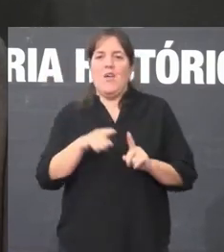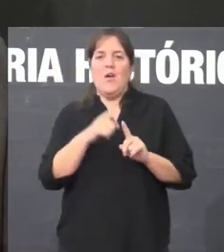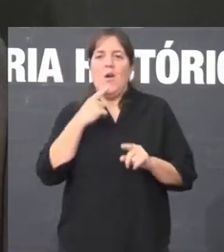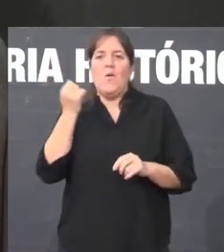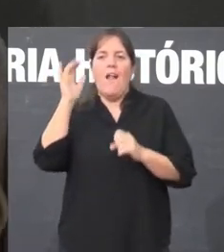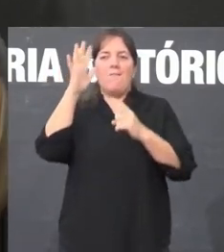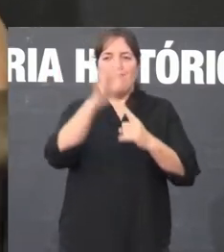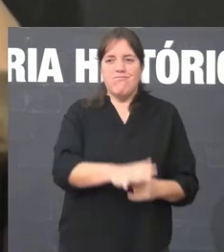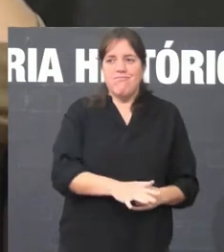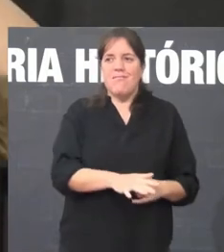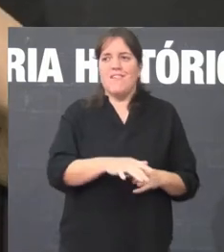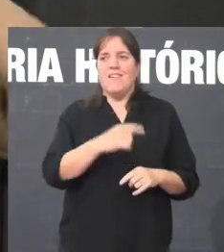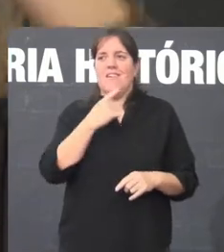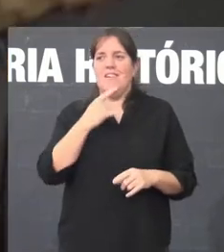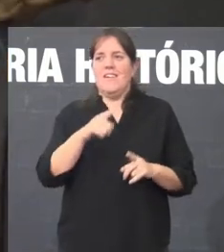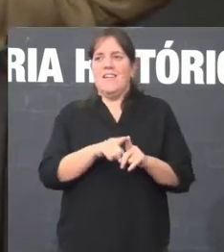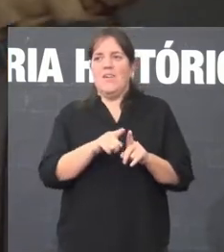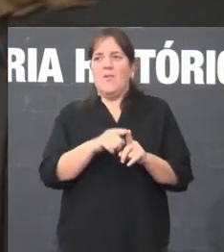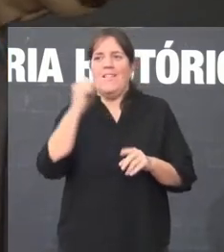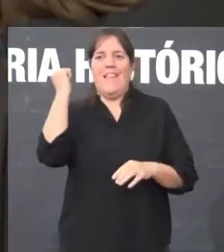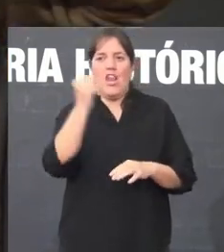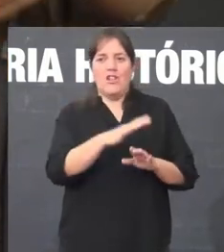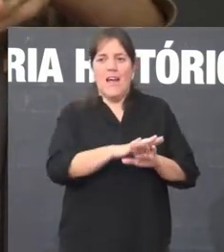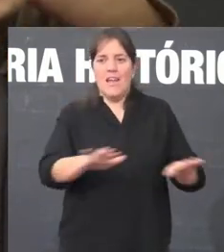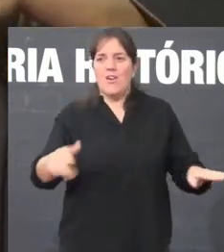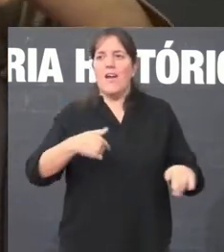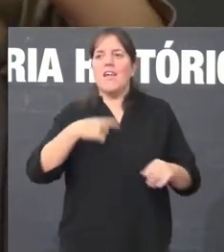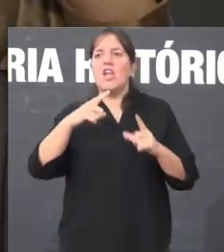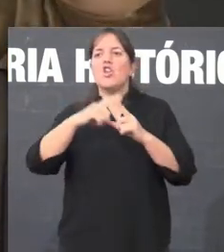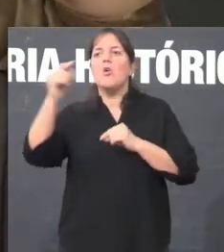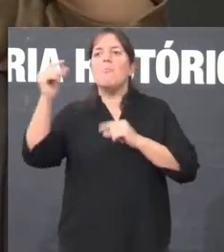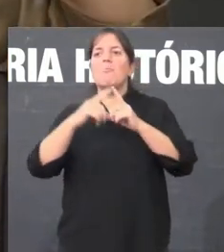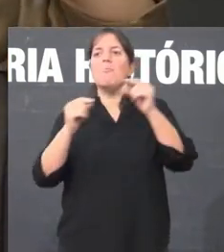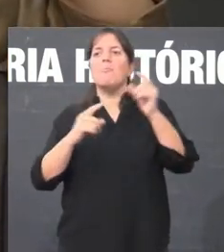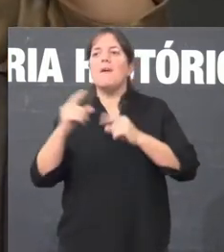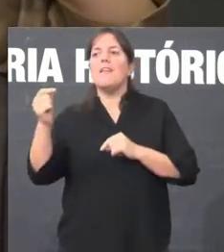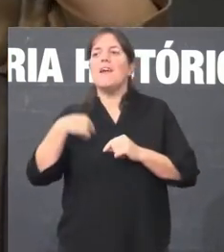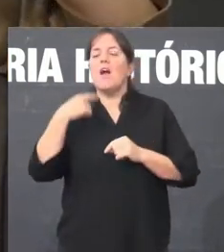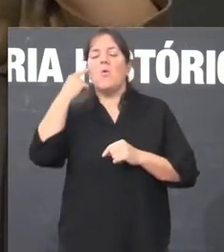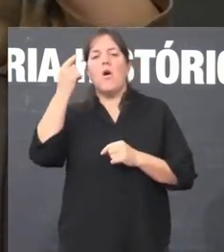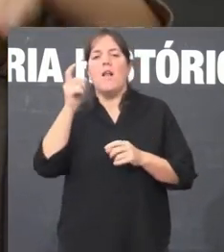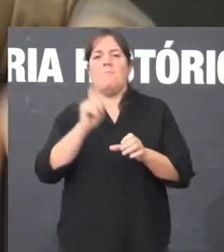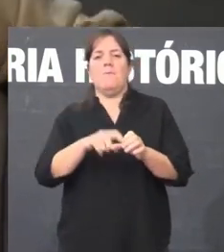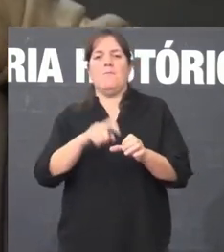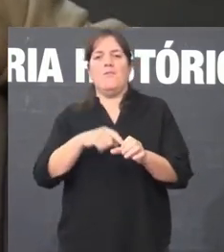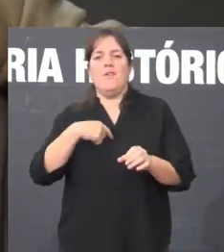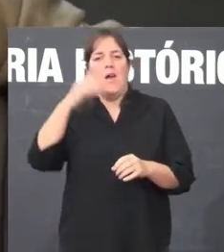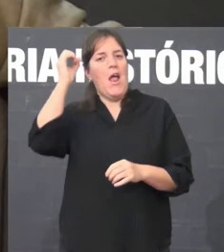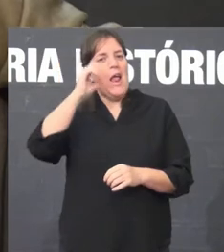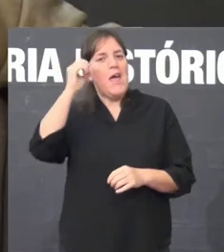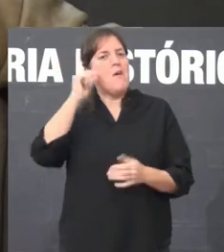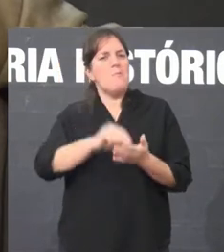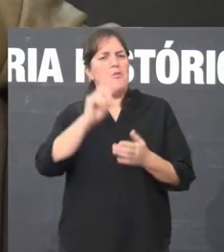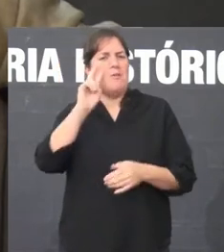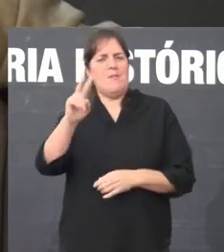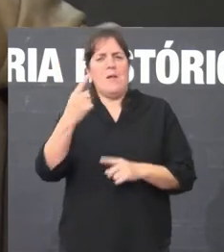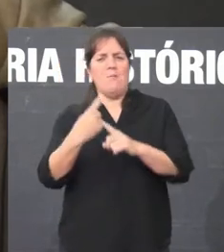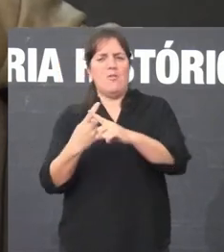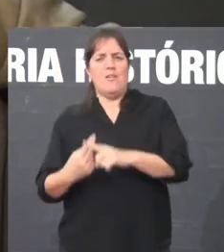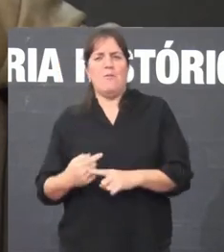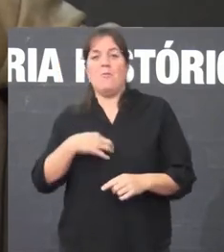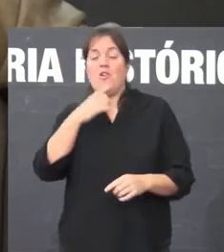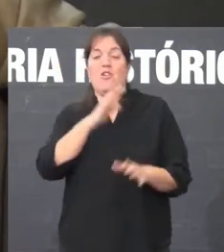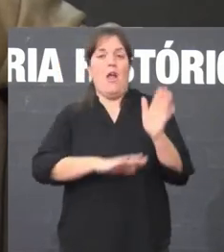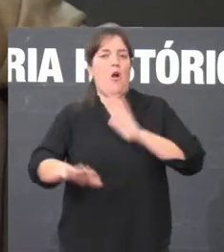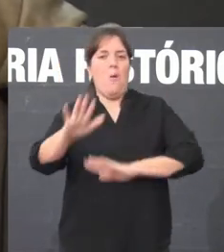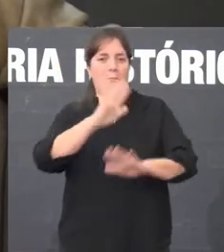derrotarnos, non sei que no bloque somos militamos no optimismo total, porque senón isto sería moi